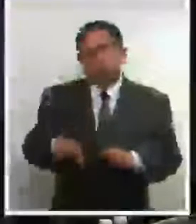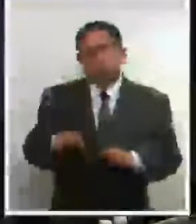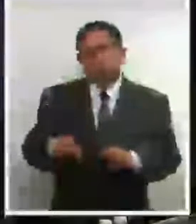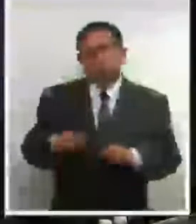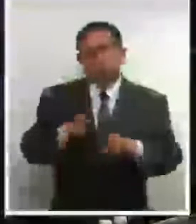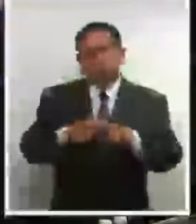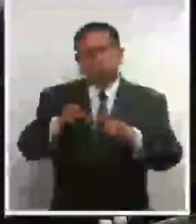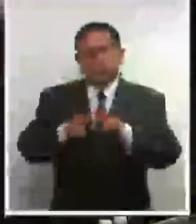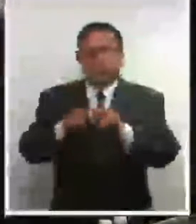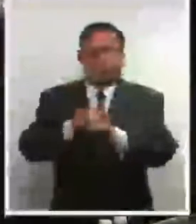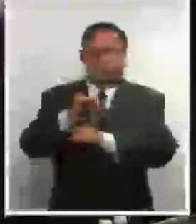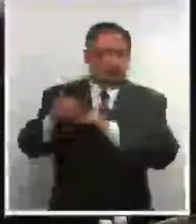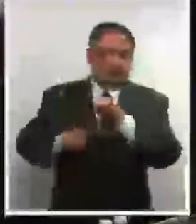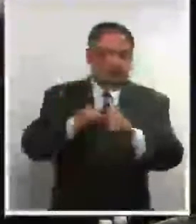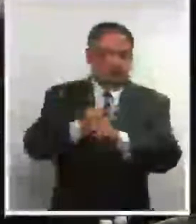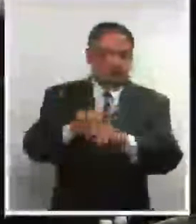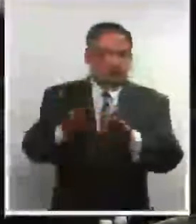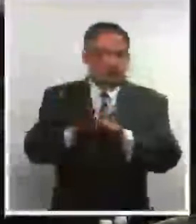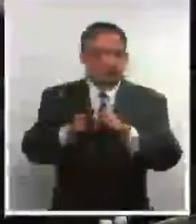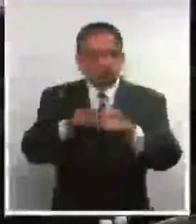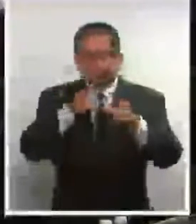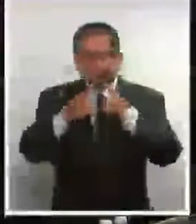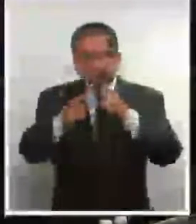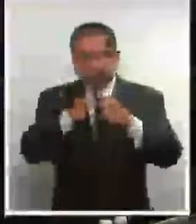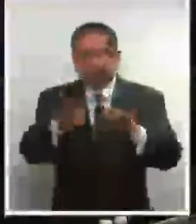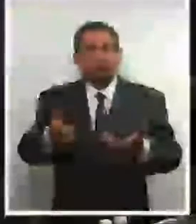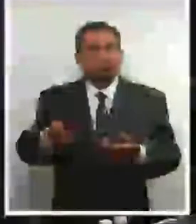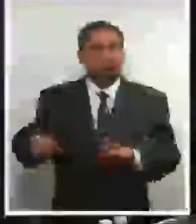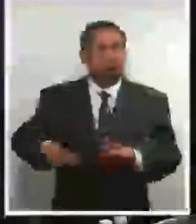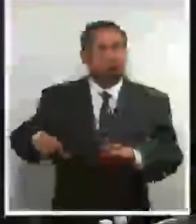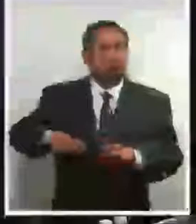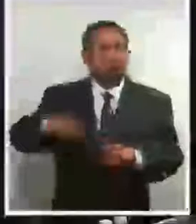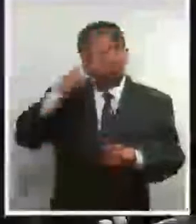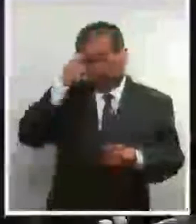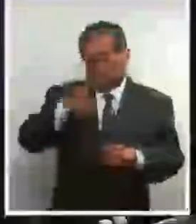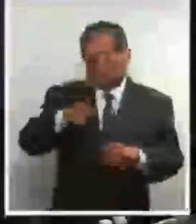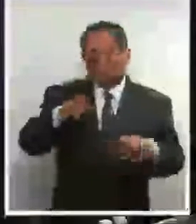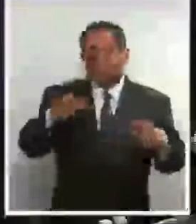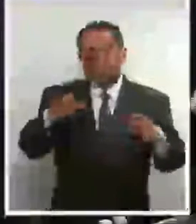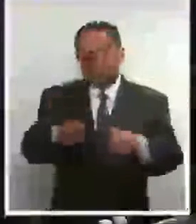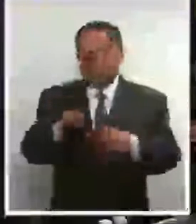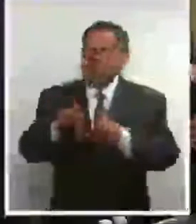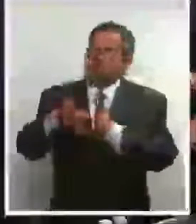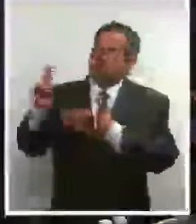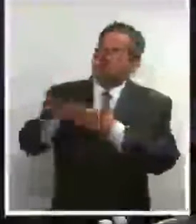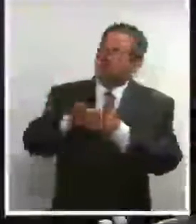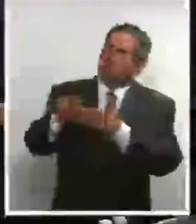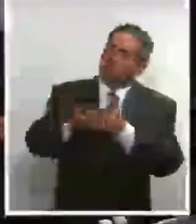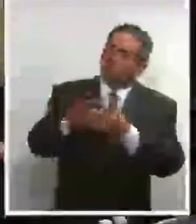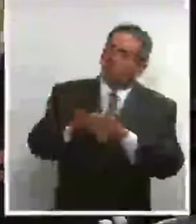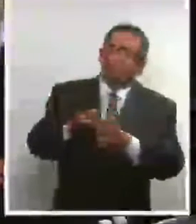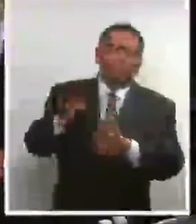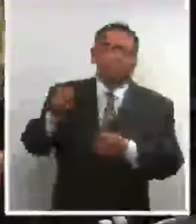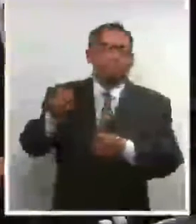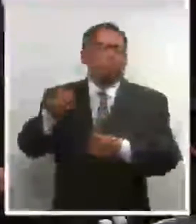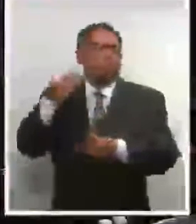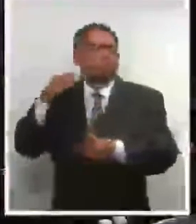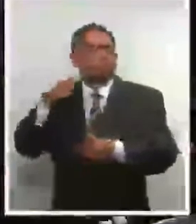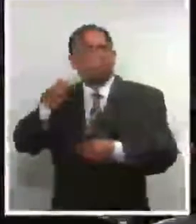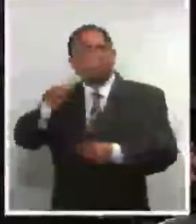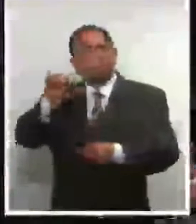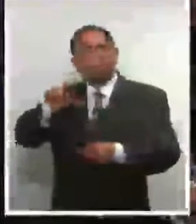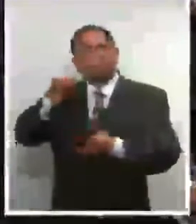los tratados internacionales de los que el Estado mexicano se aparte y su jurisprudencia,